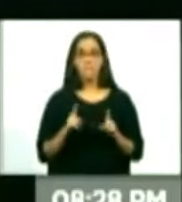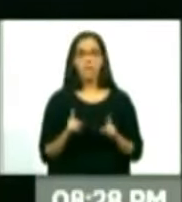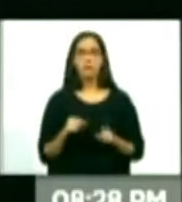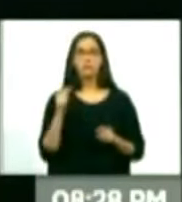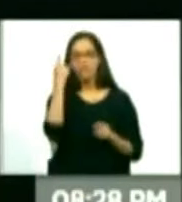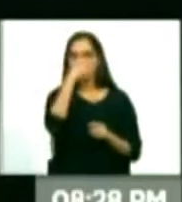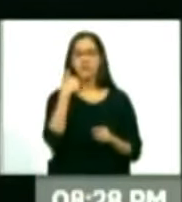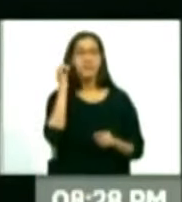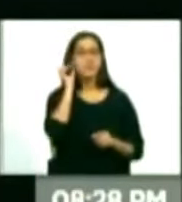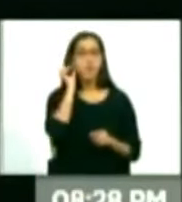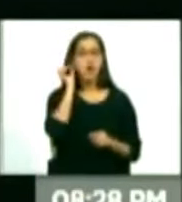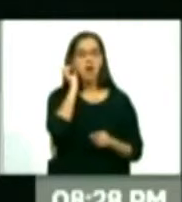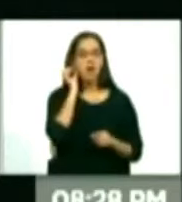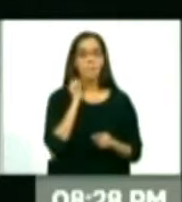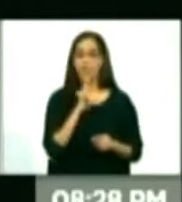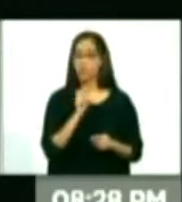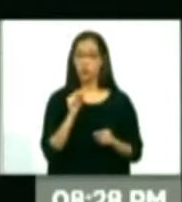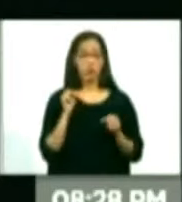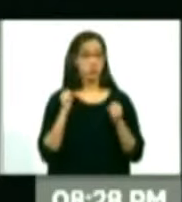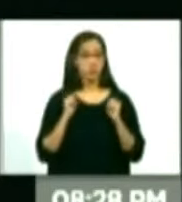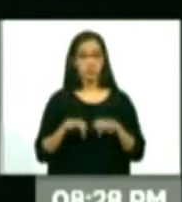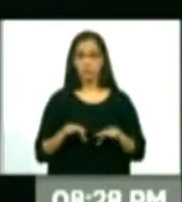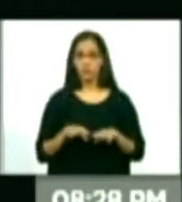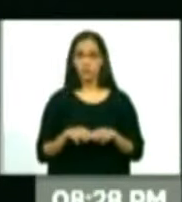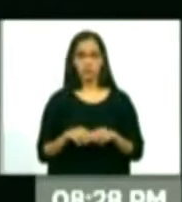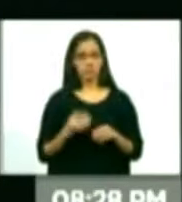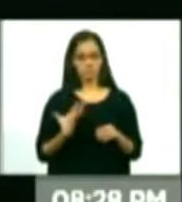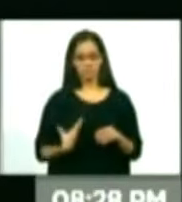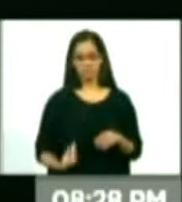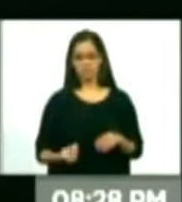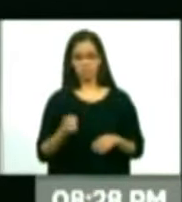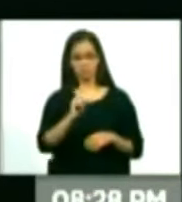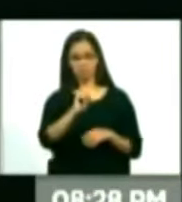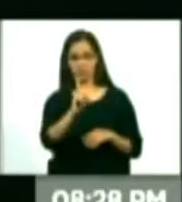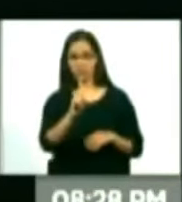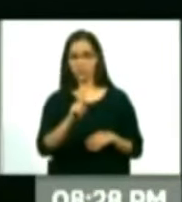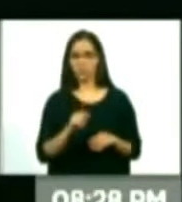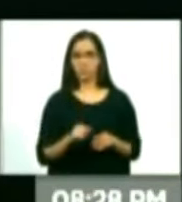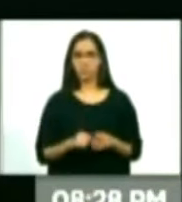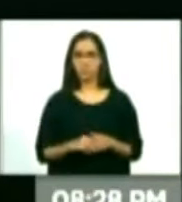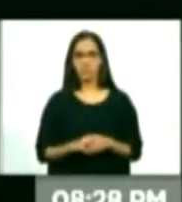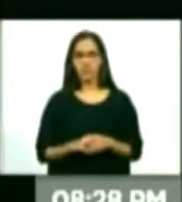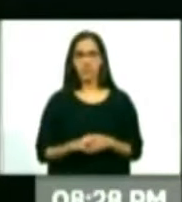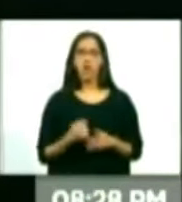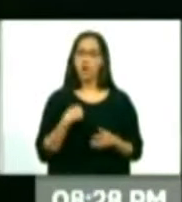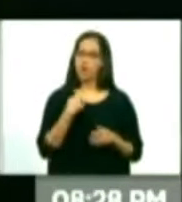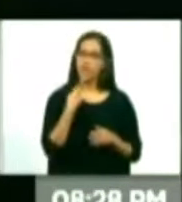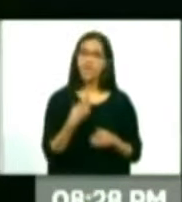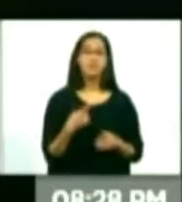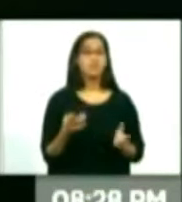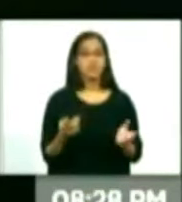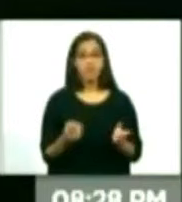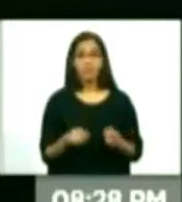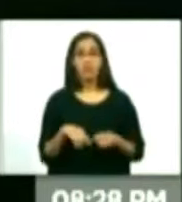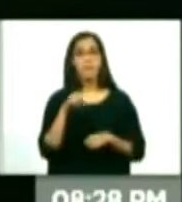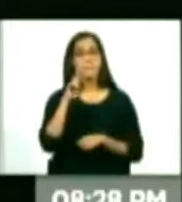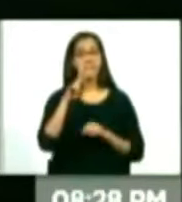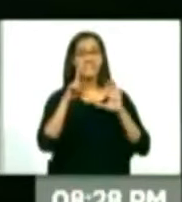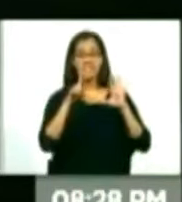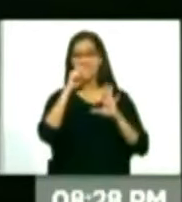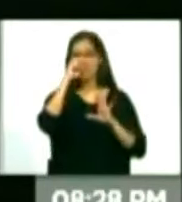cara a la mujer no se rinde. La mujer no abandona. Yo le dije a Marlene, y cuando pasó, lo primero que le dije, mi hija, estos son 27